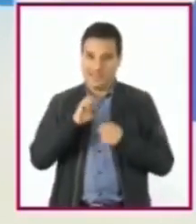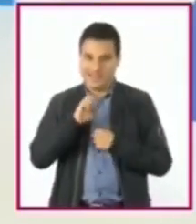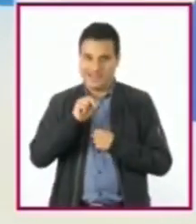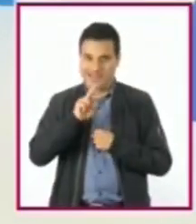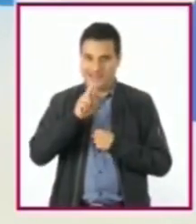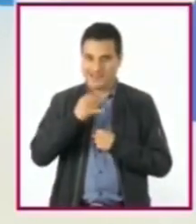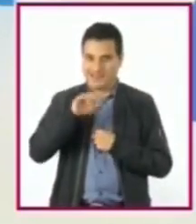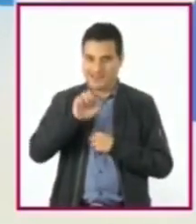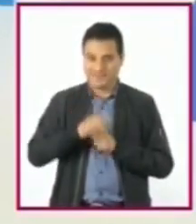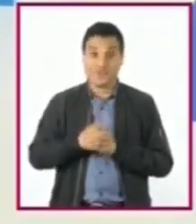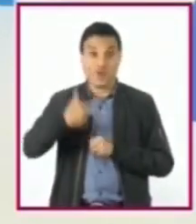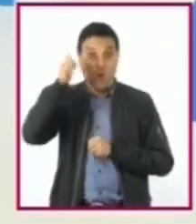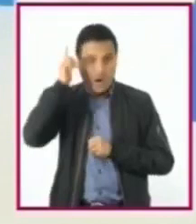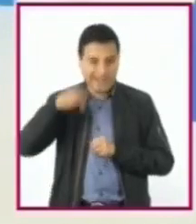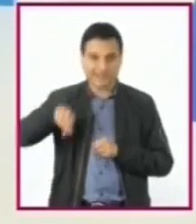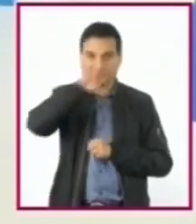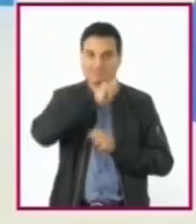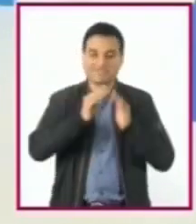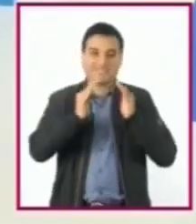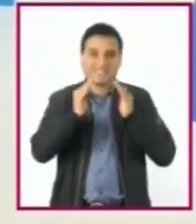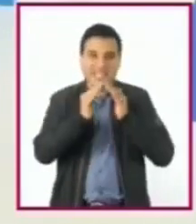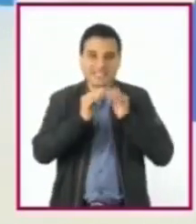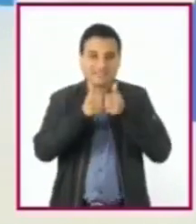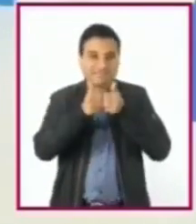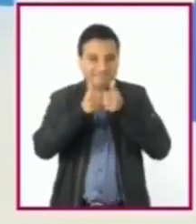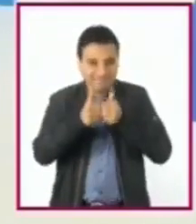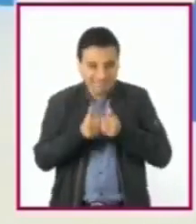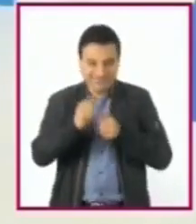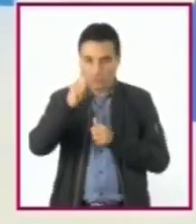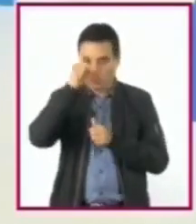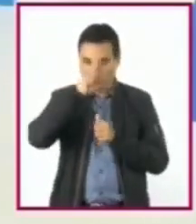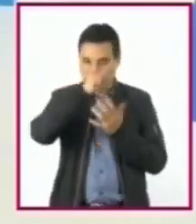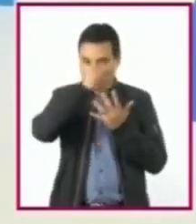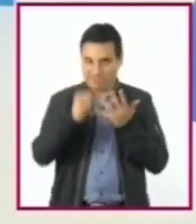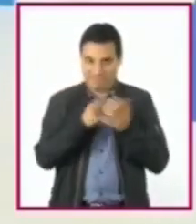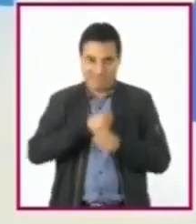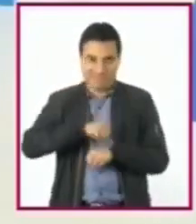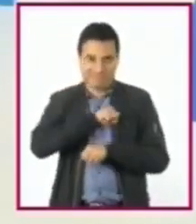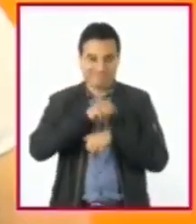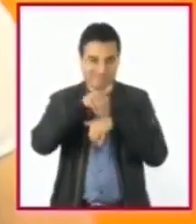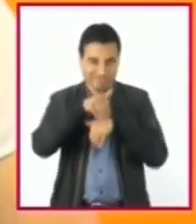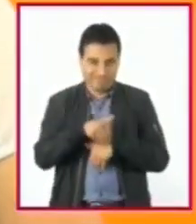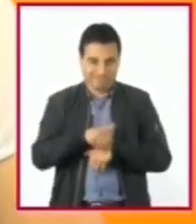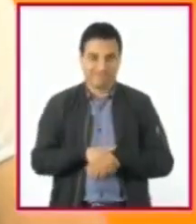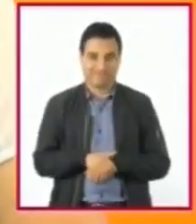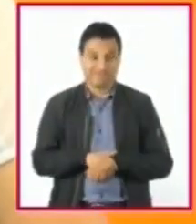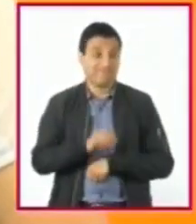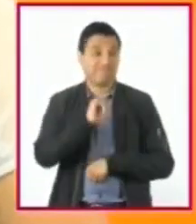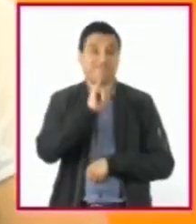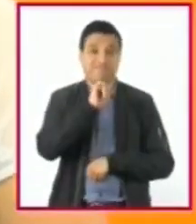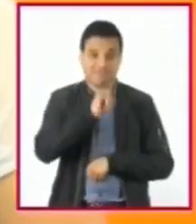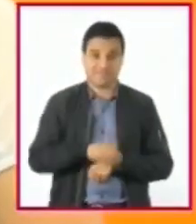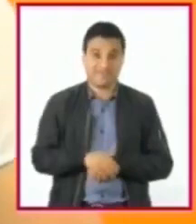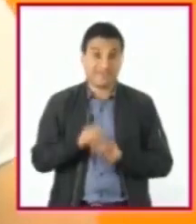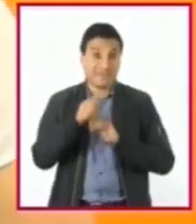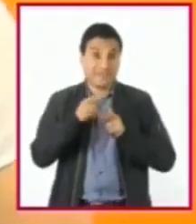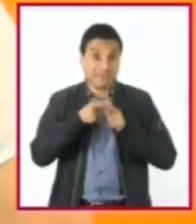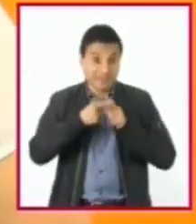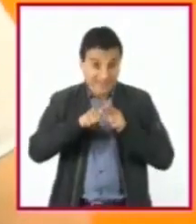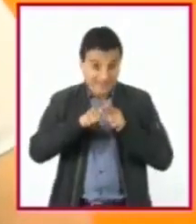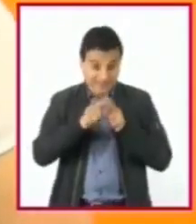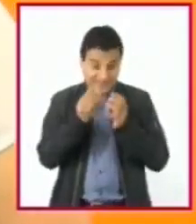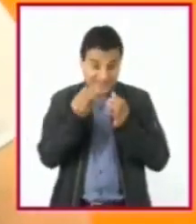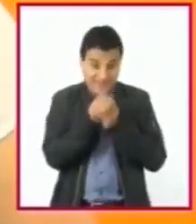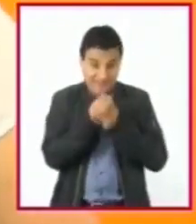sigan resguardados en casa y atendiendo las recomendaciones de salud. Así es, antes de comenzar con la